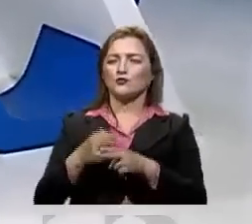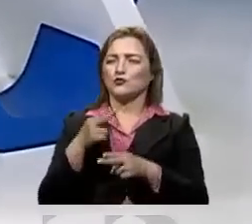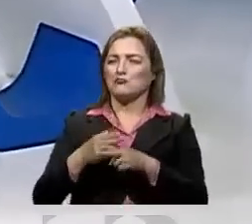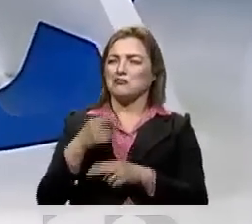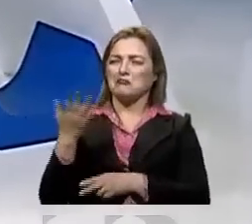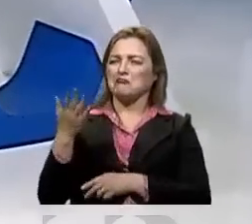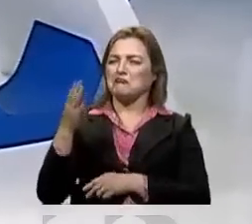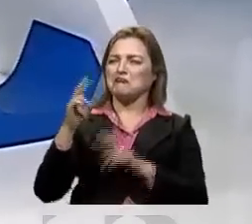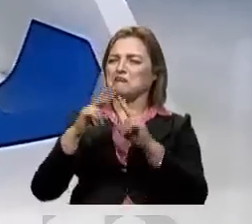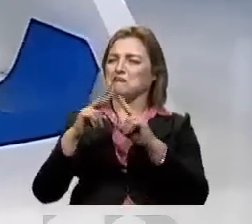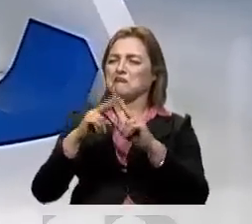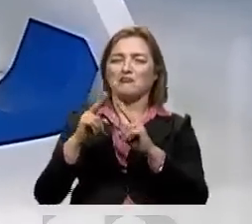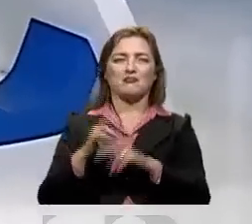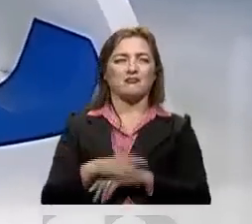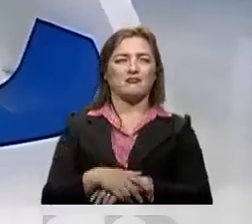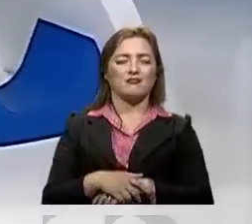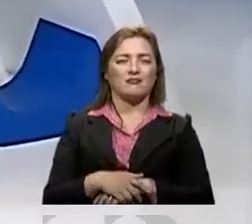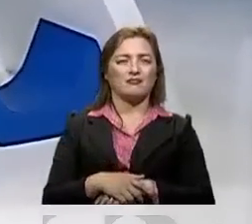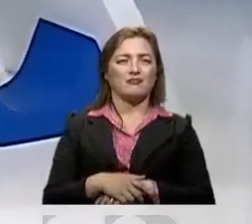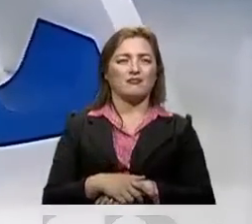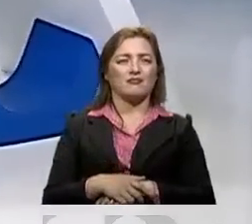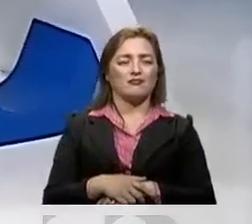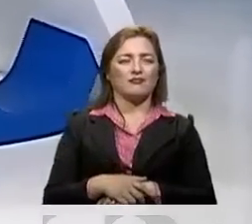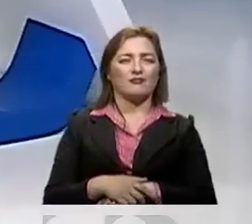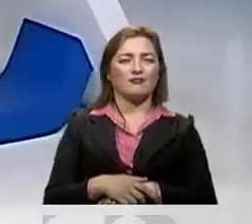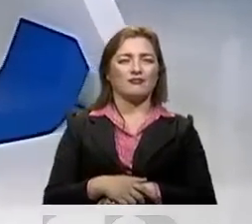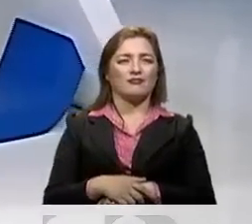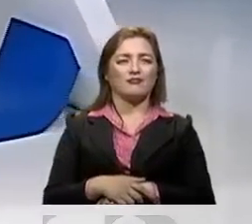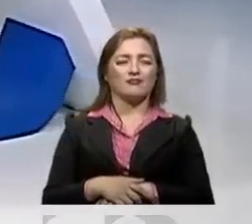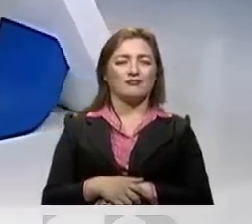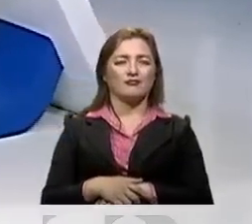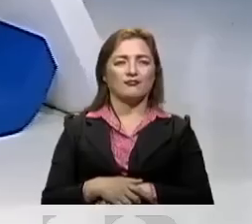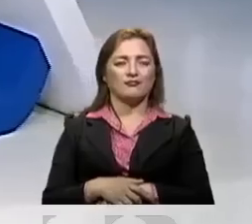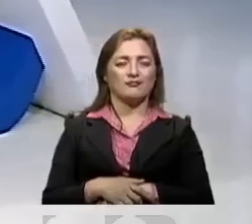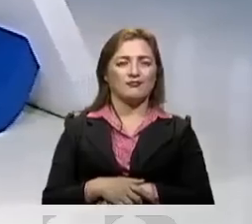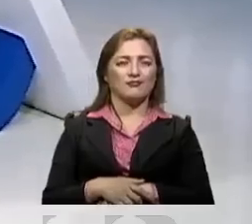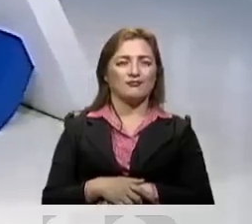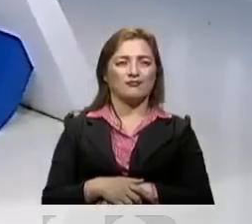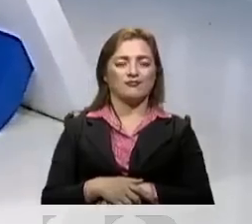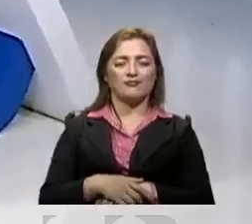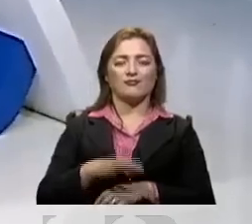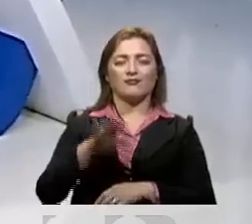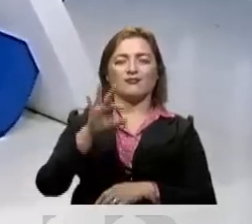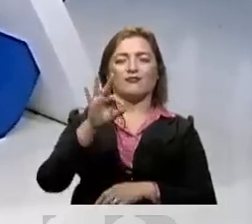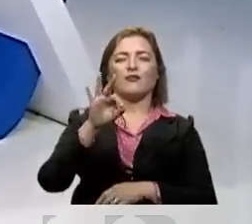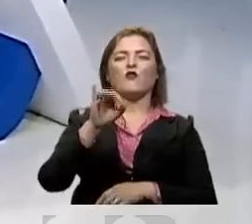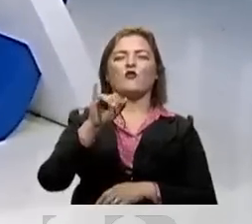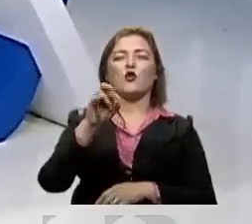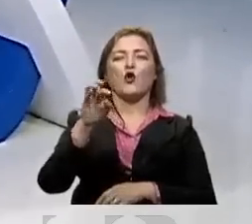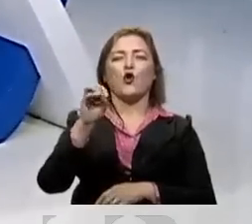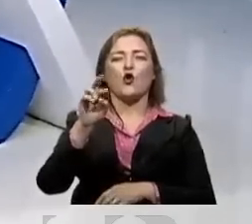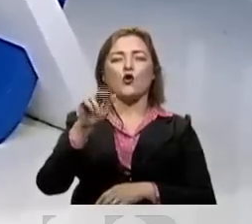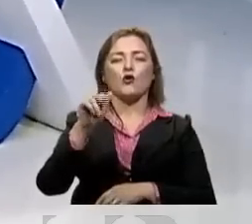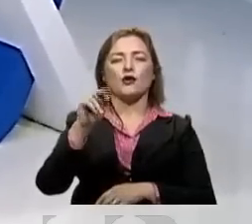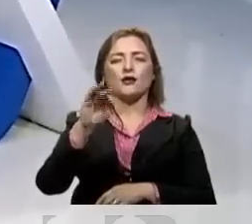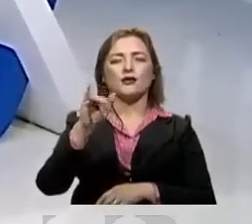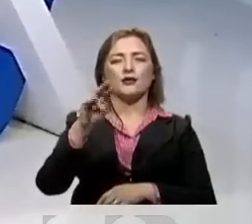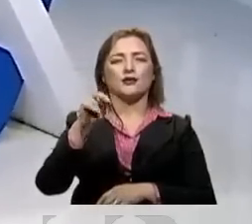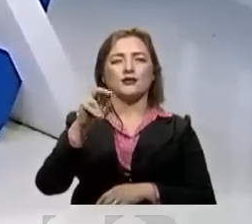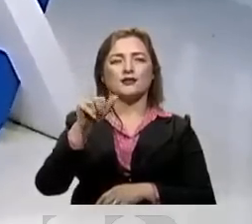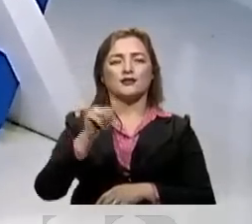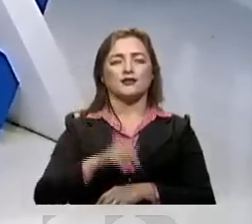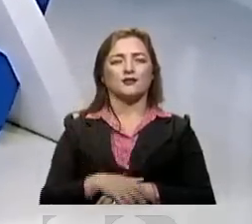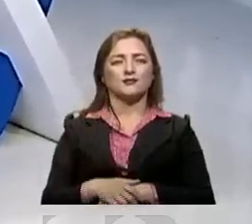nombre. Yo sabía que era. ¿Quién era? Él cuenta como anécdota. También jugó en la Fiorentina. En la Fiorentina también, sí, qué totalmente. Así que,